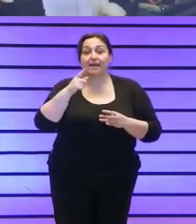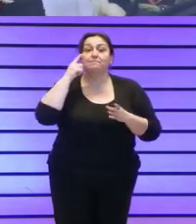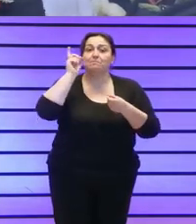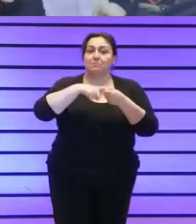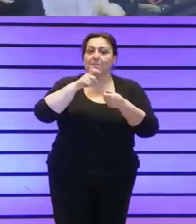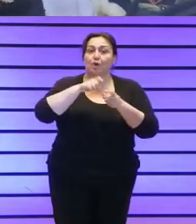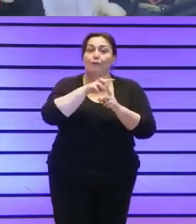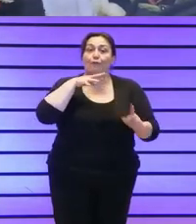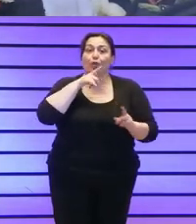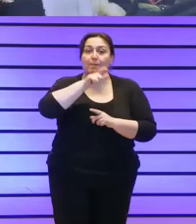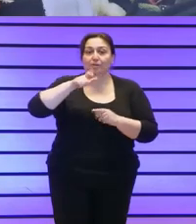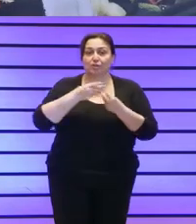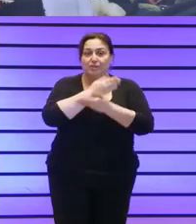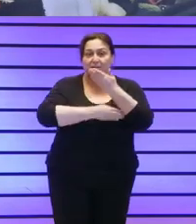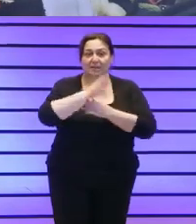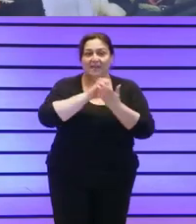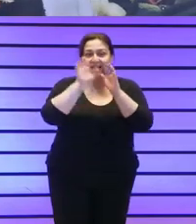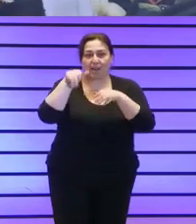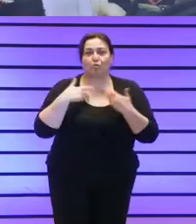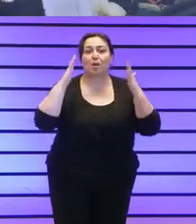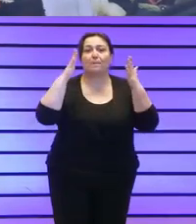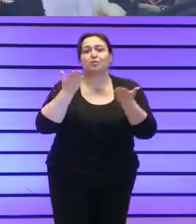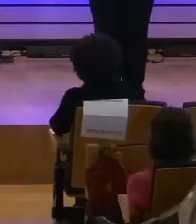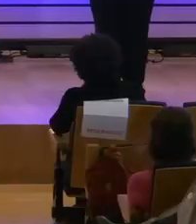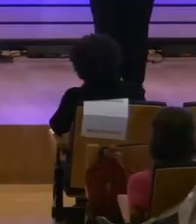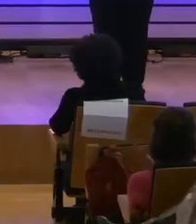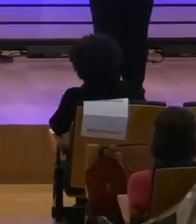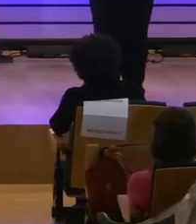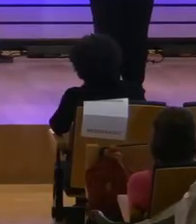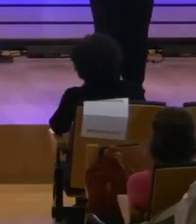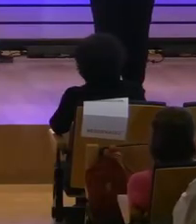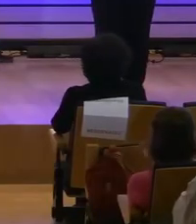con Discapacidad de Castilla y León. Aplauso para ellos.